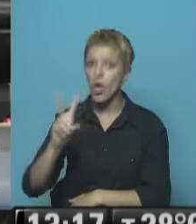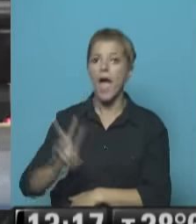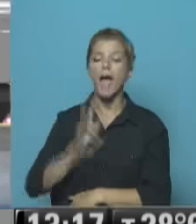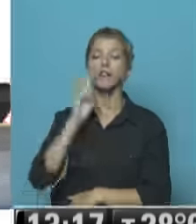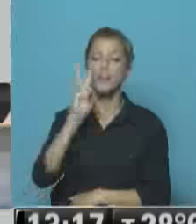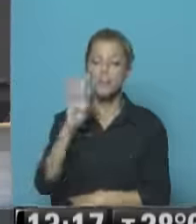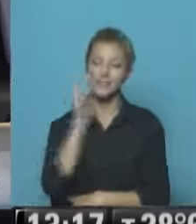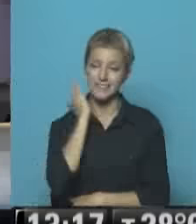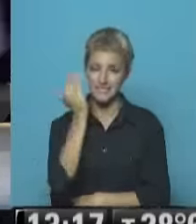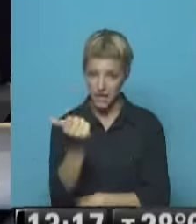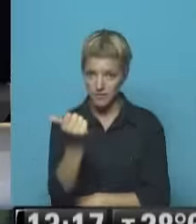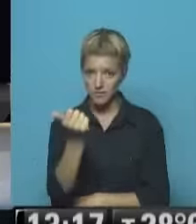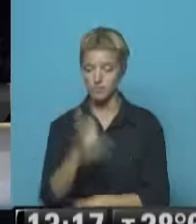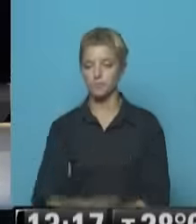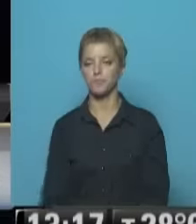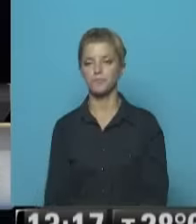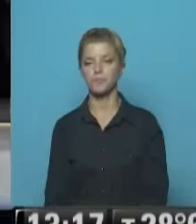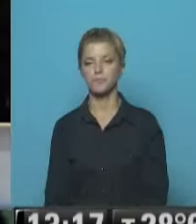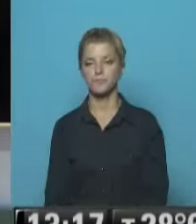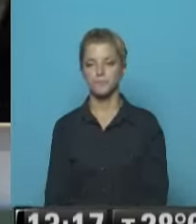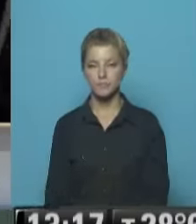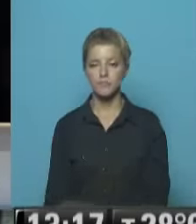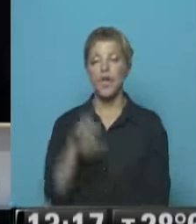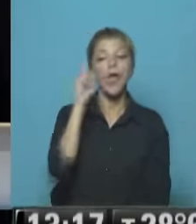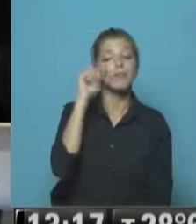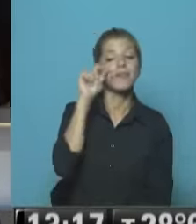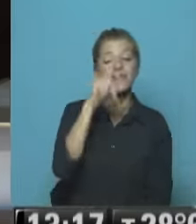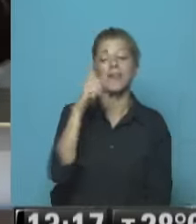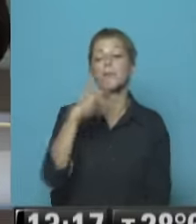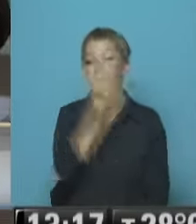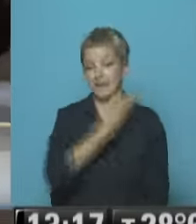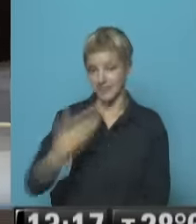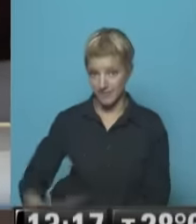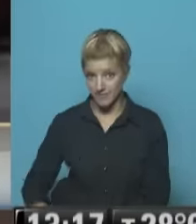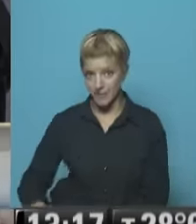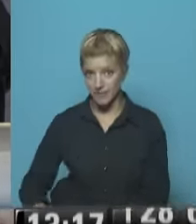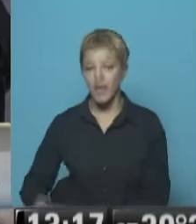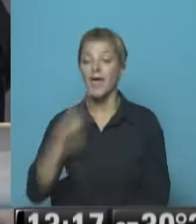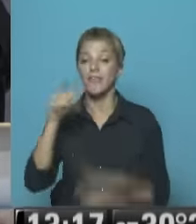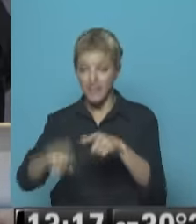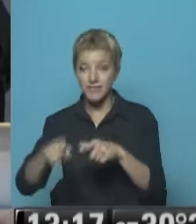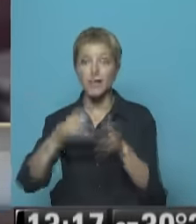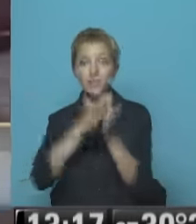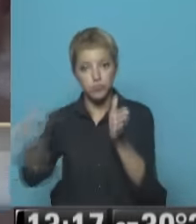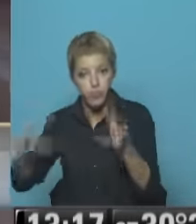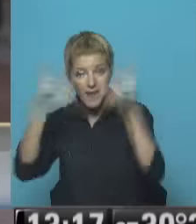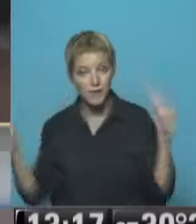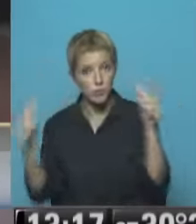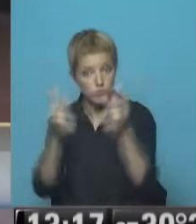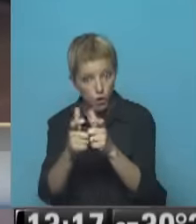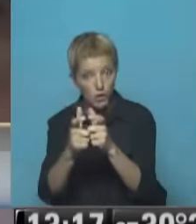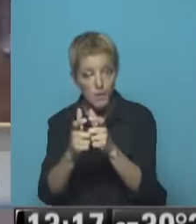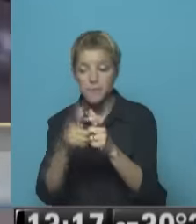año 2016. La idea de Santos, según su propia definición, es la de acelerar el cónclave que conduzca